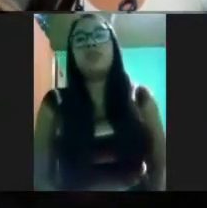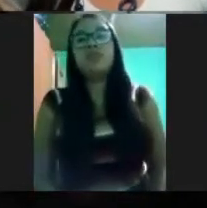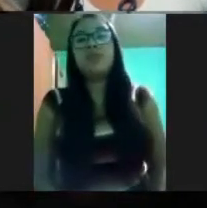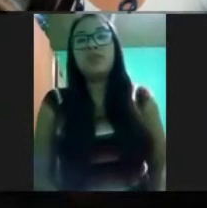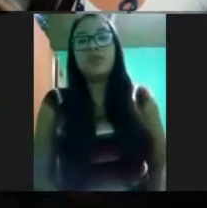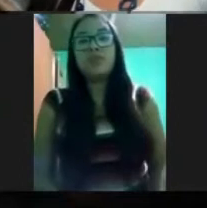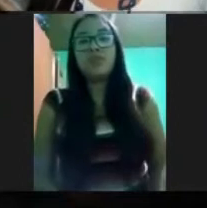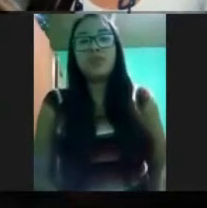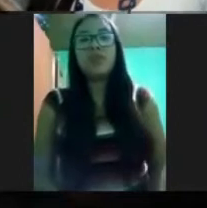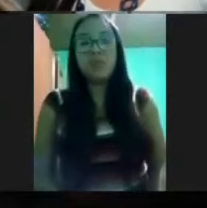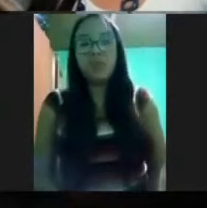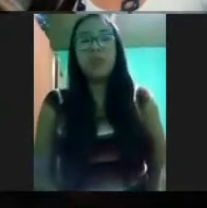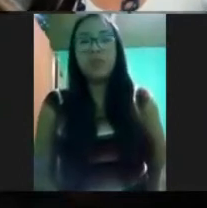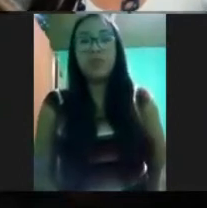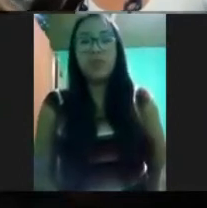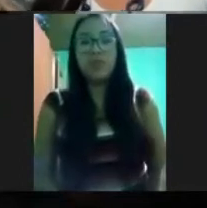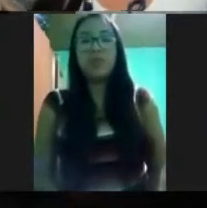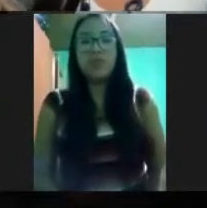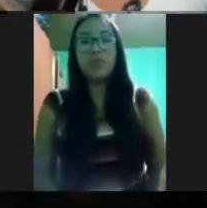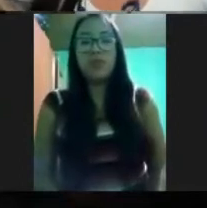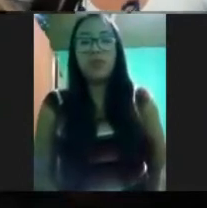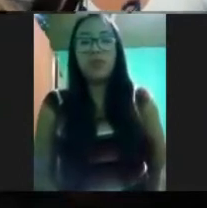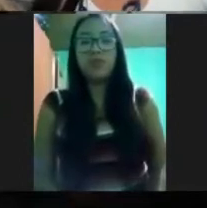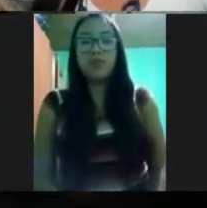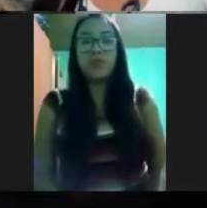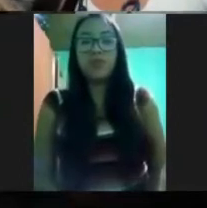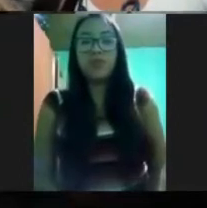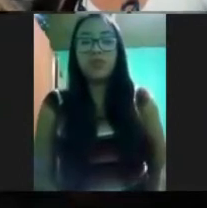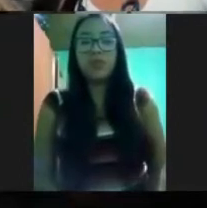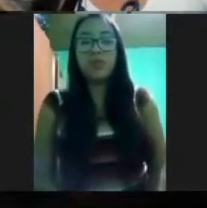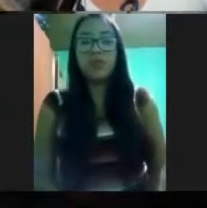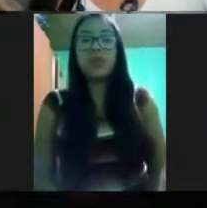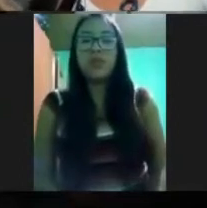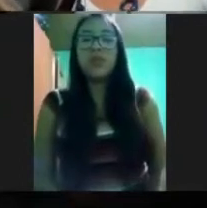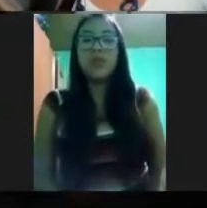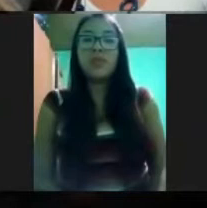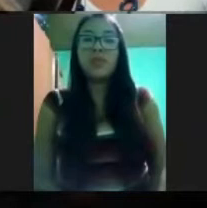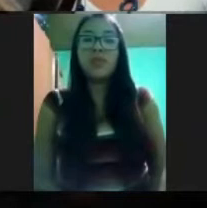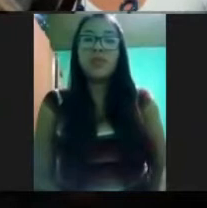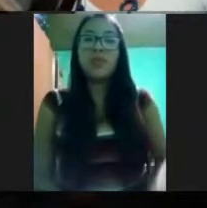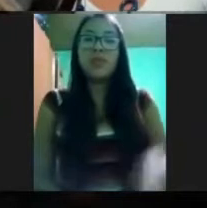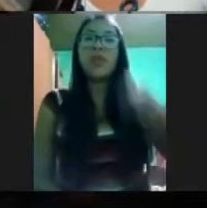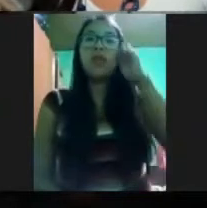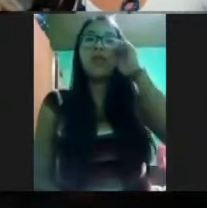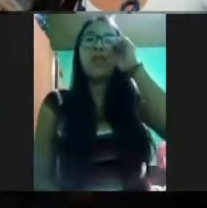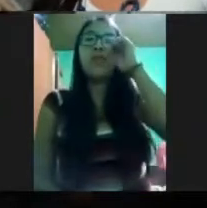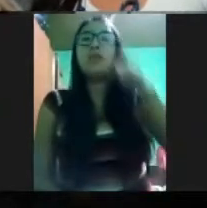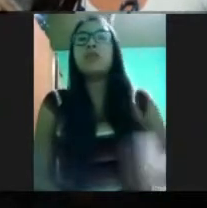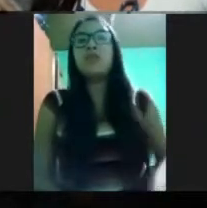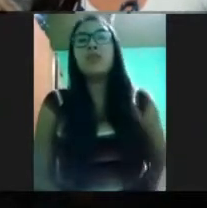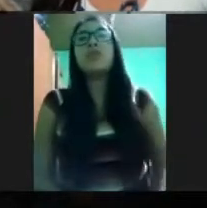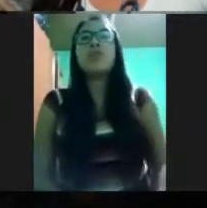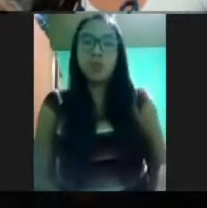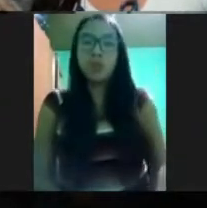de esto, ¿verdad? De las muertes maternas. Entonces, así, no es como para buscar culpables o algo, sino como para capacitarlas y para tratar